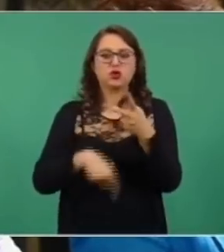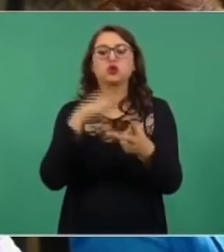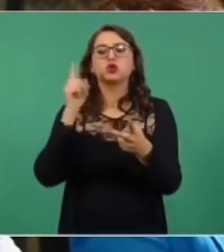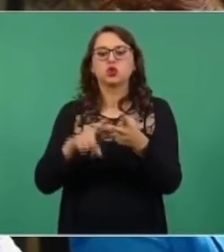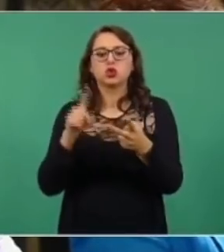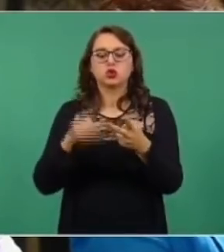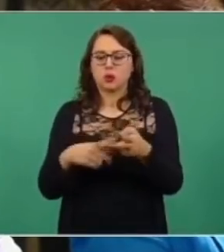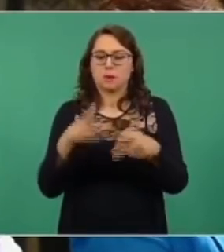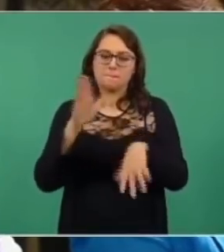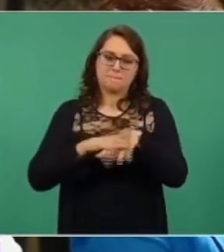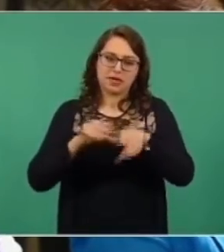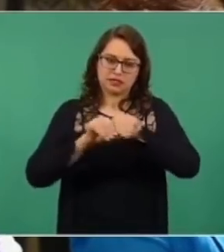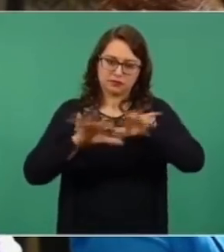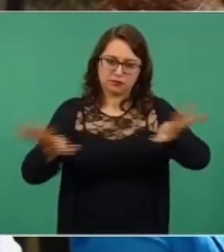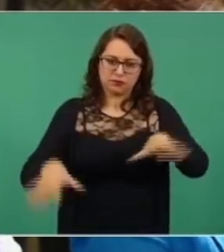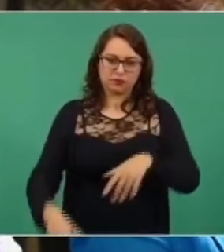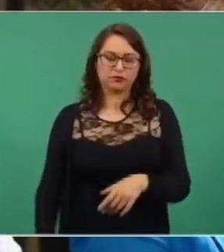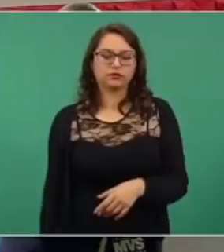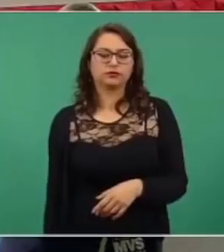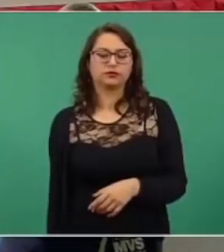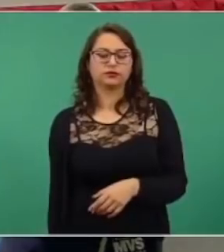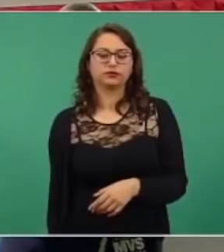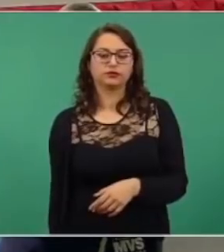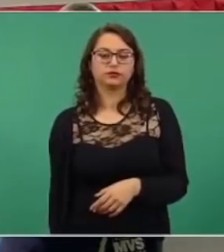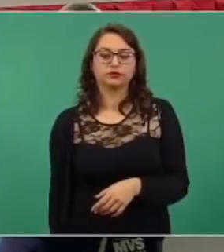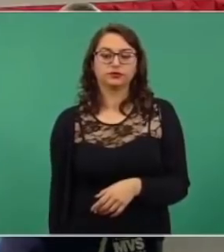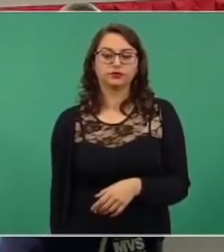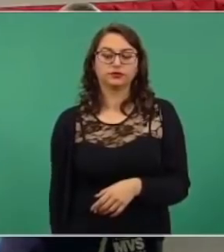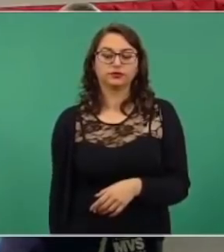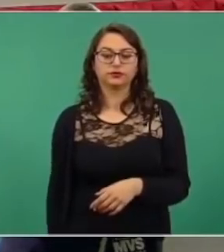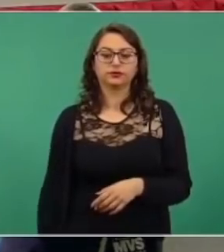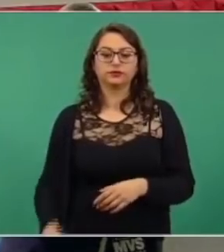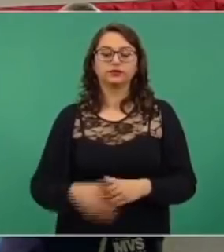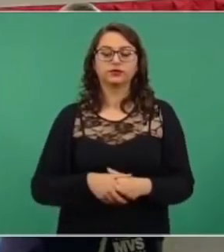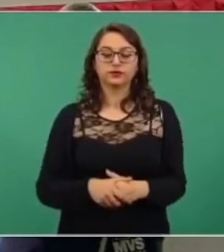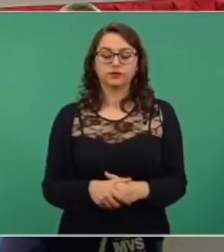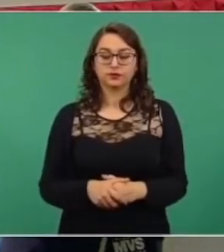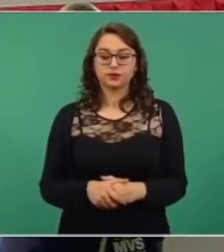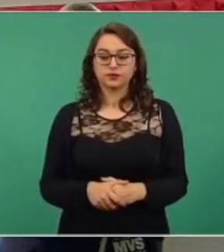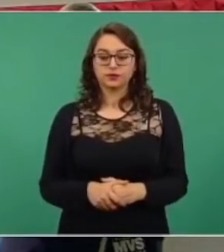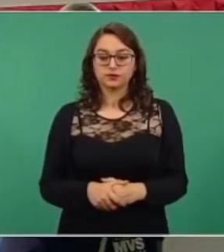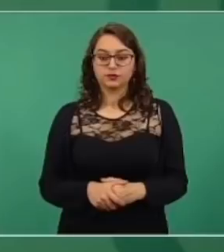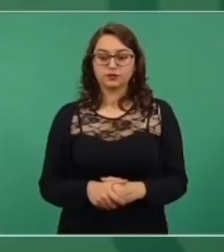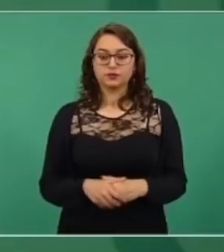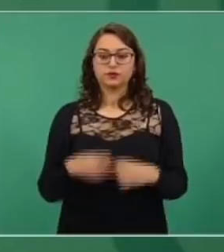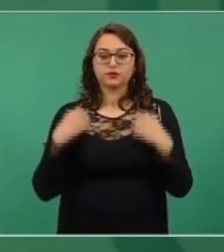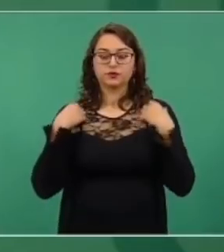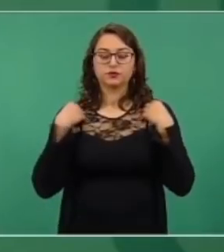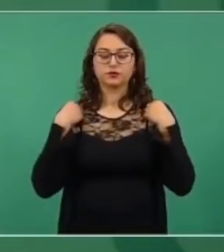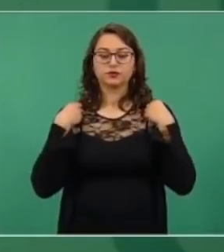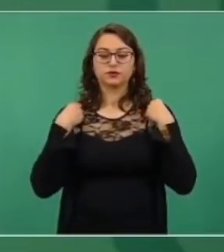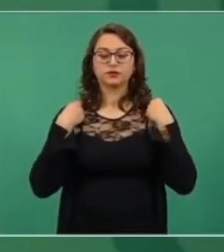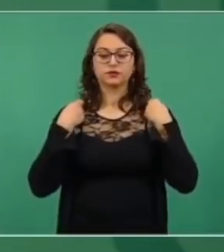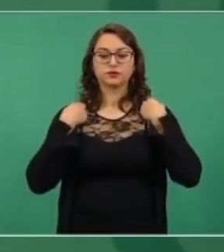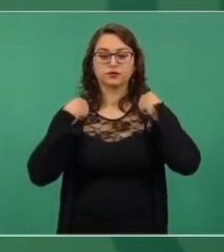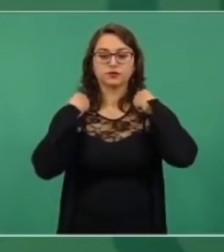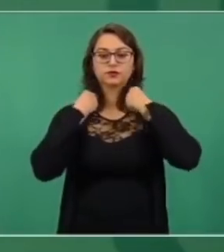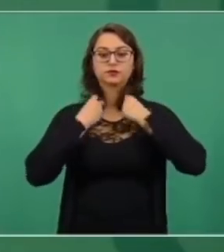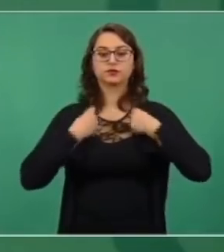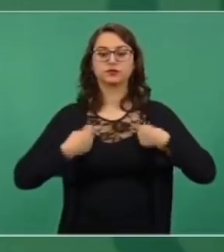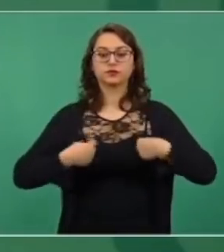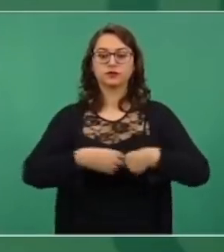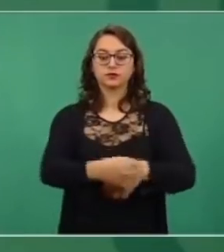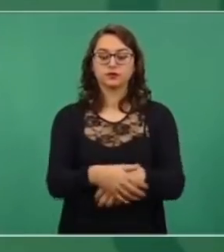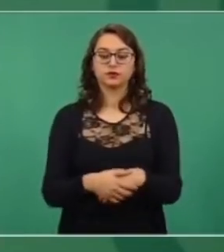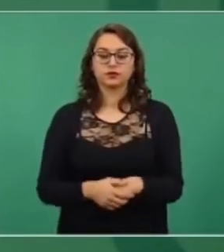estos proyectos integradores comunitarios, presidente. Bueno, para responder rápido, y además porque